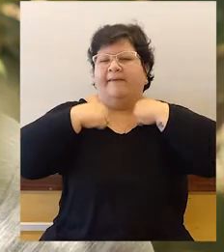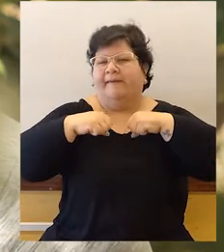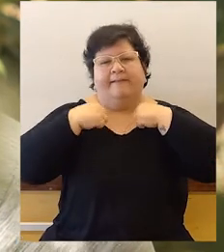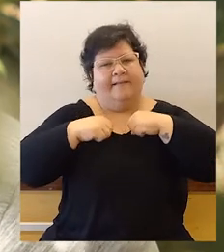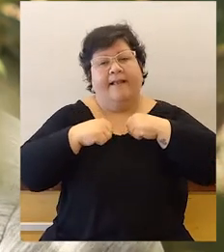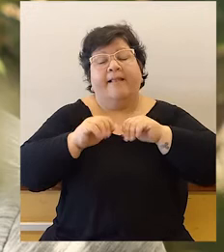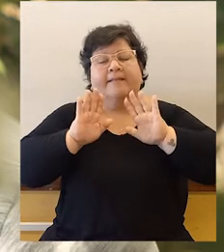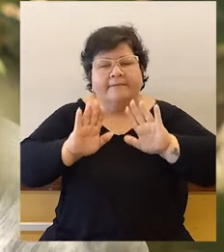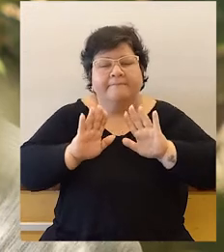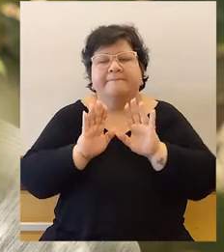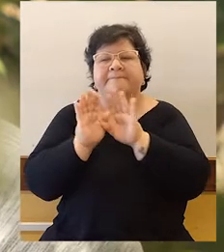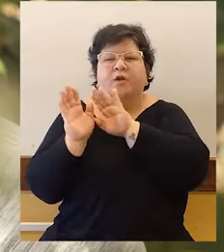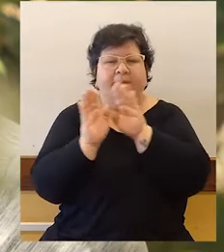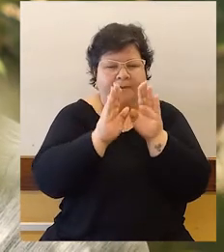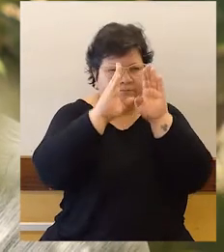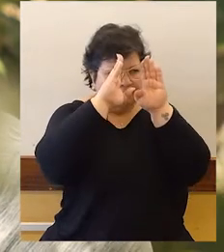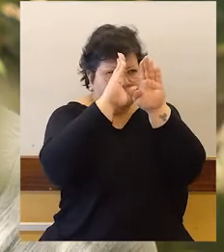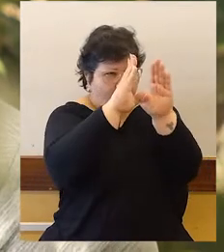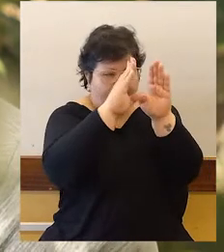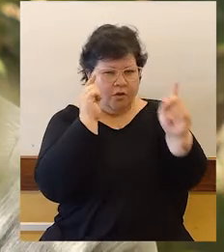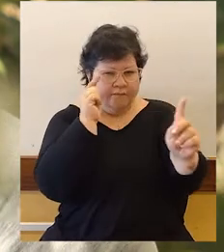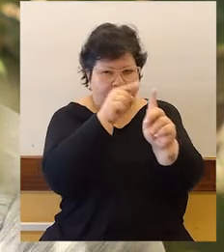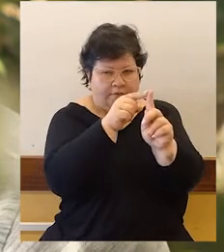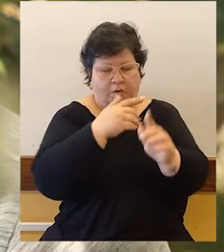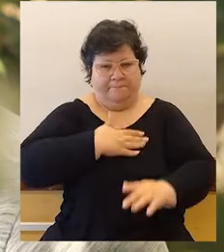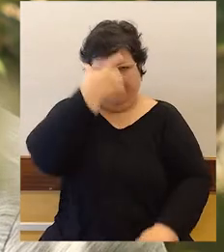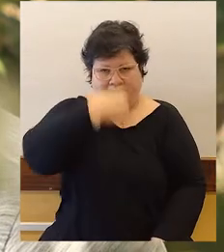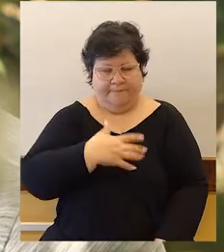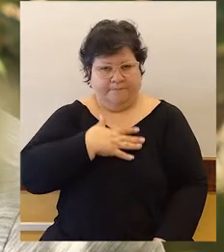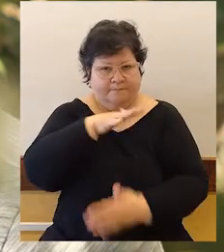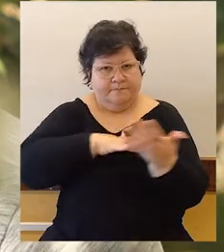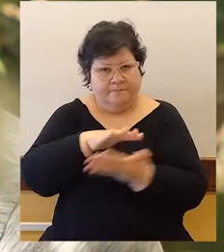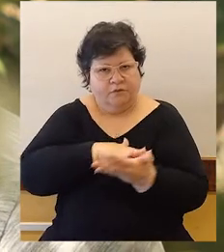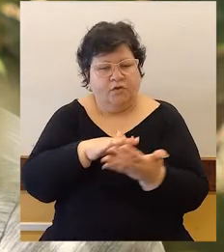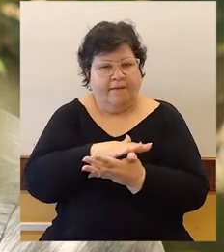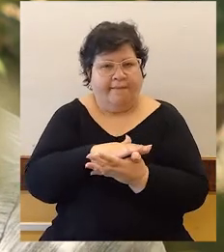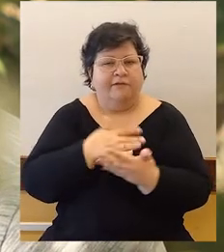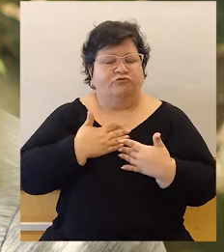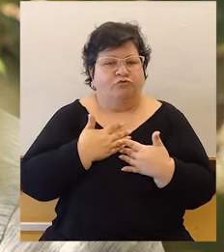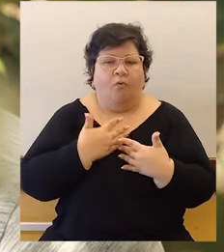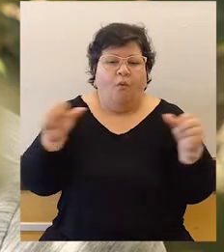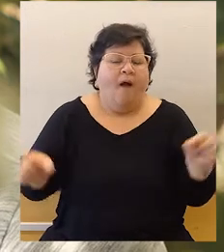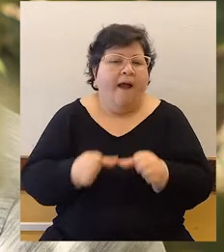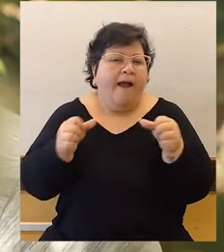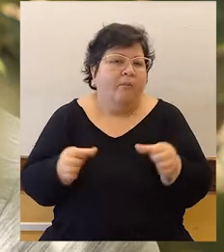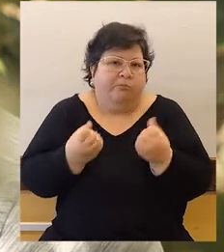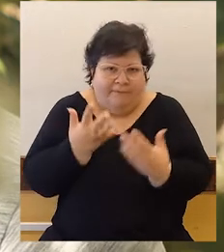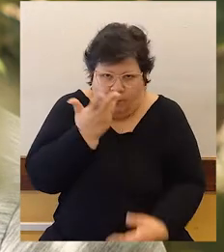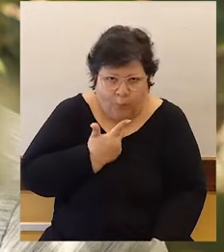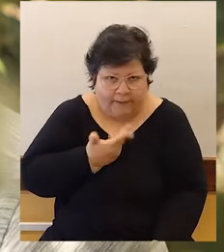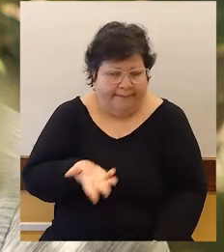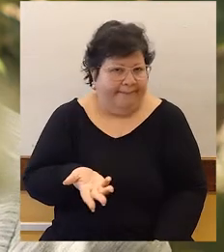mantener toda esa presión de estar enfocado en el objetivo. En mi caso personal, yo hago lo que hago porque a mí me